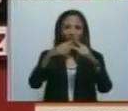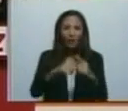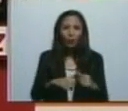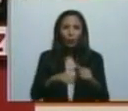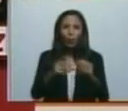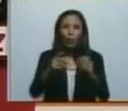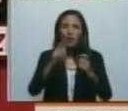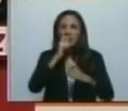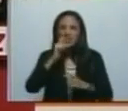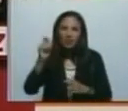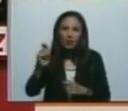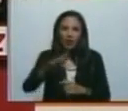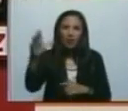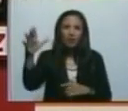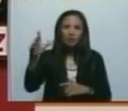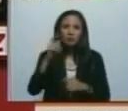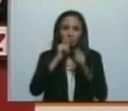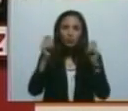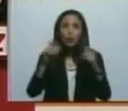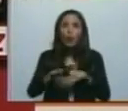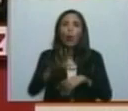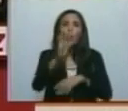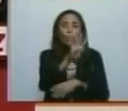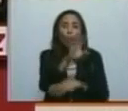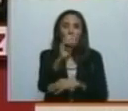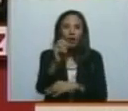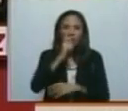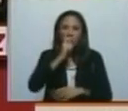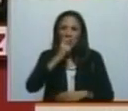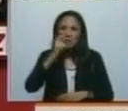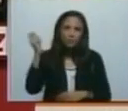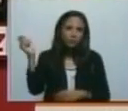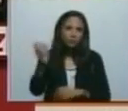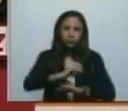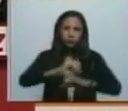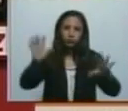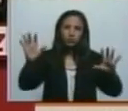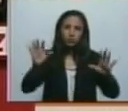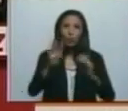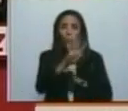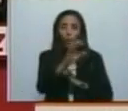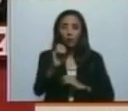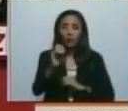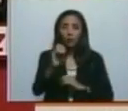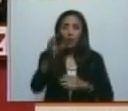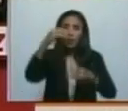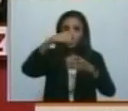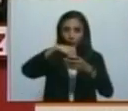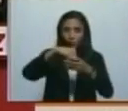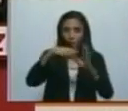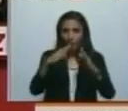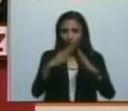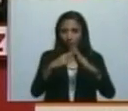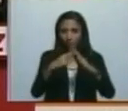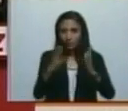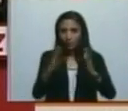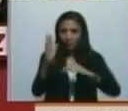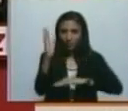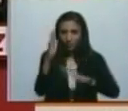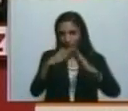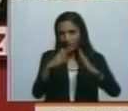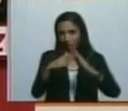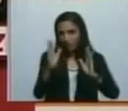a los compañeros? 40 granadas al menos. Les lanzaron desde adentro de la casa